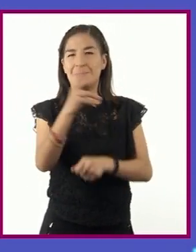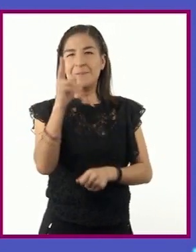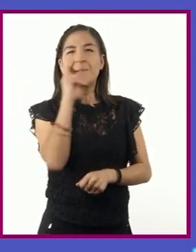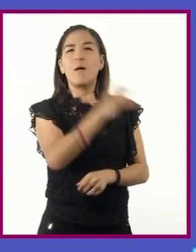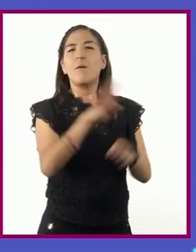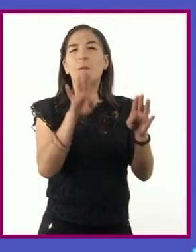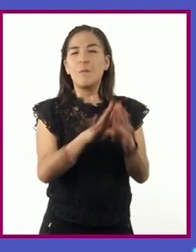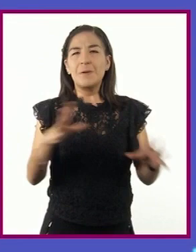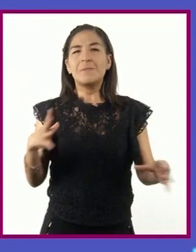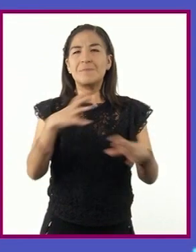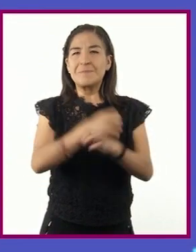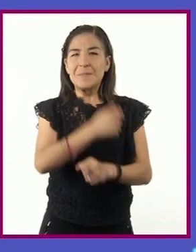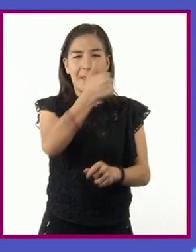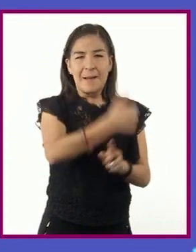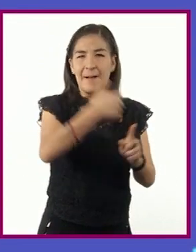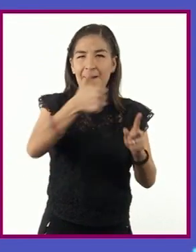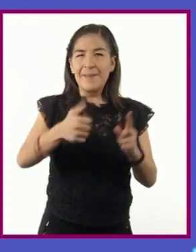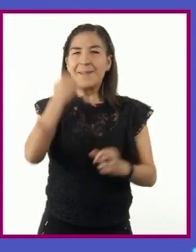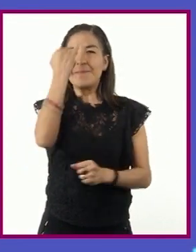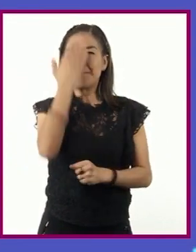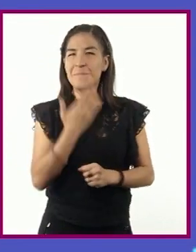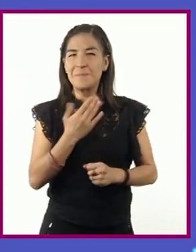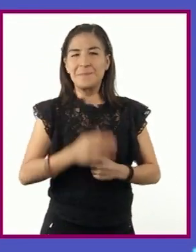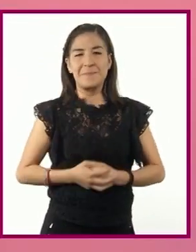podrían significar cada imagen?